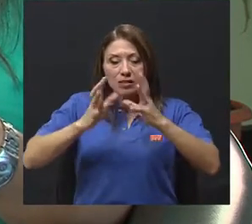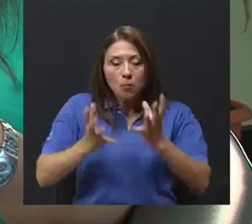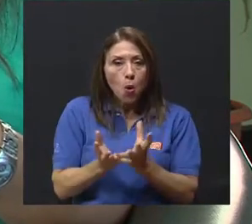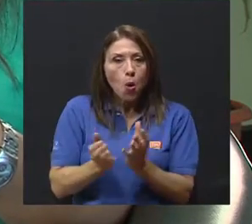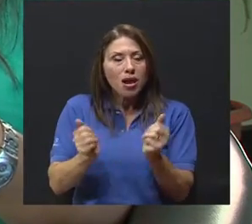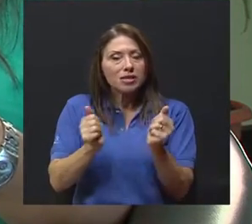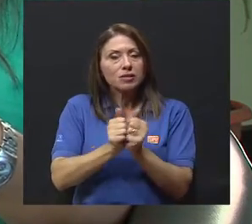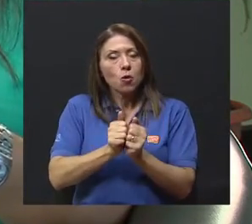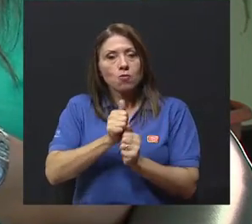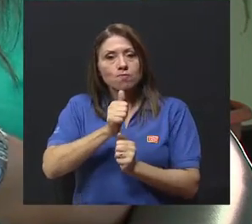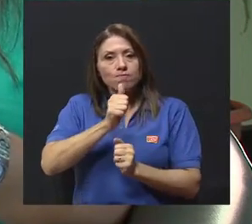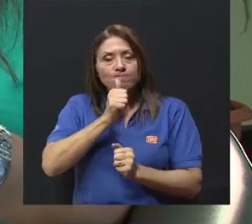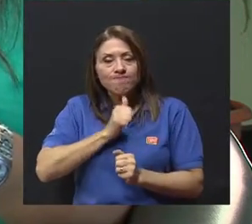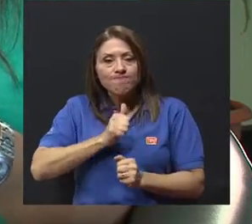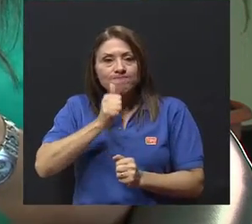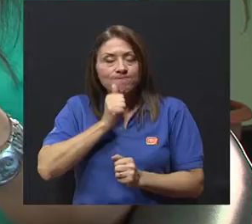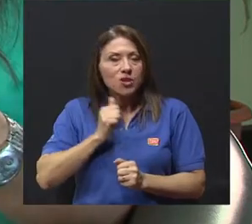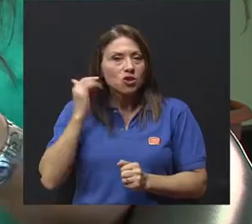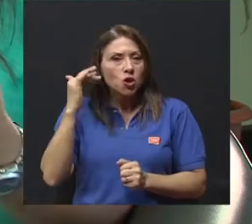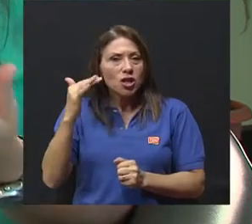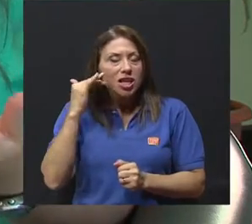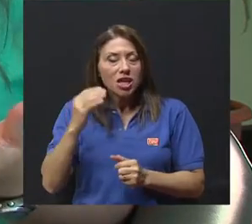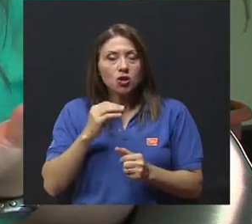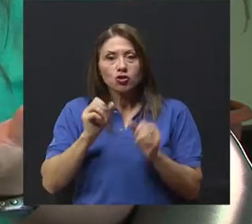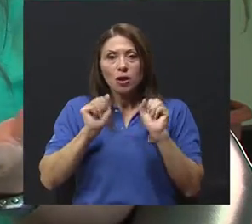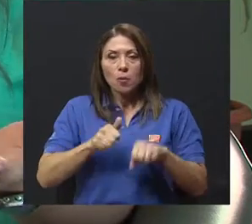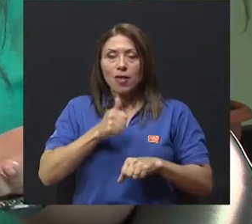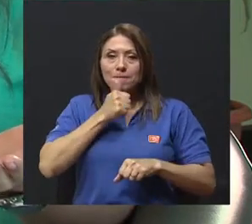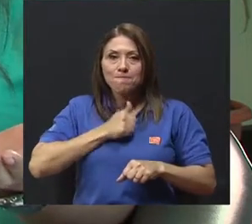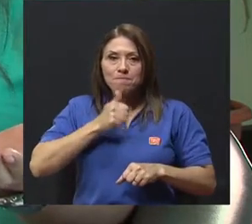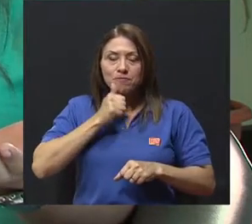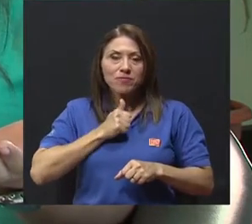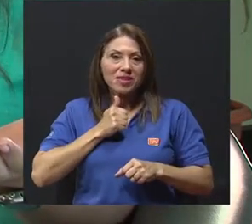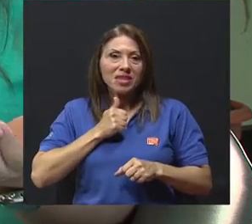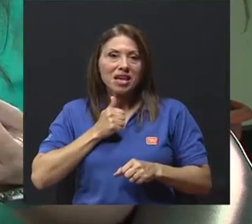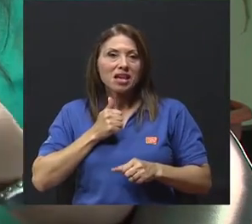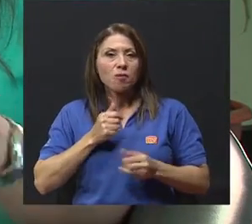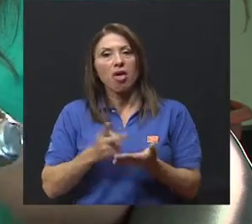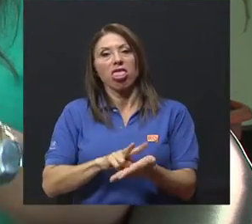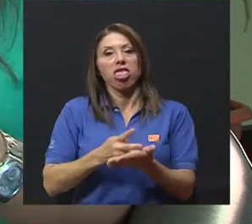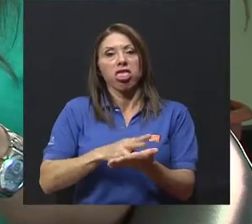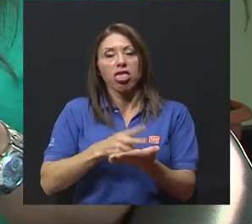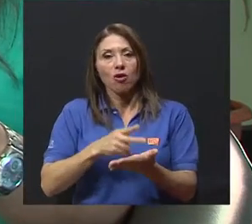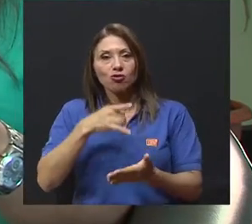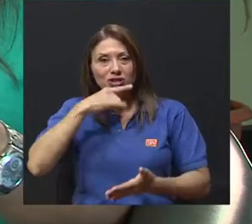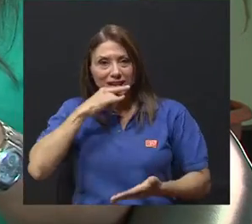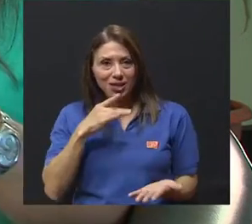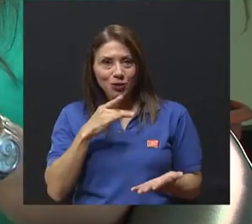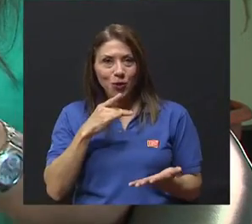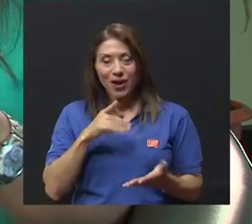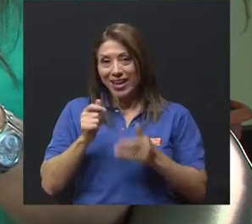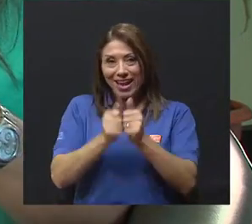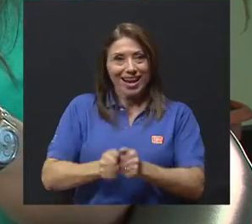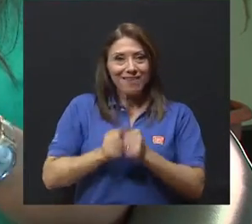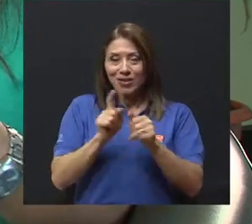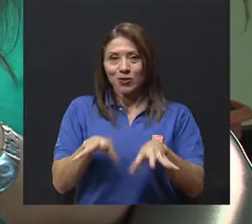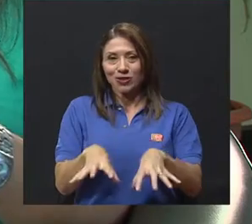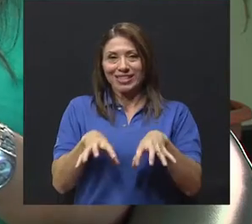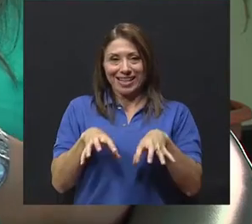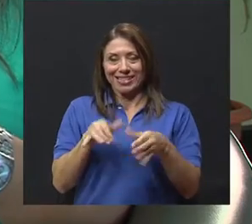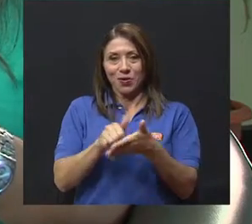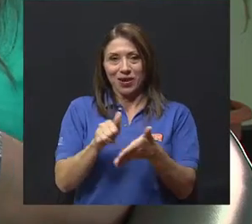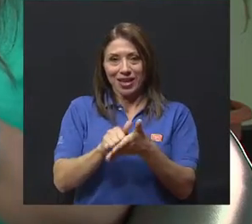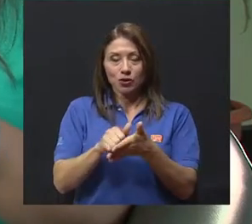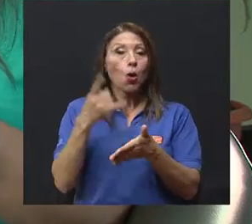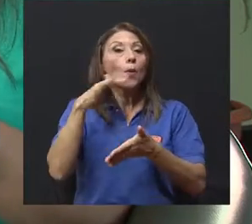este el berrinche de un chiquito de pronto entonces que no se estrese por eso por eso tiene que ver mucho con la